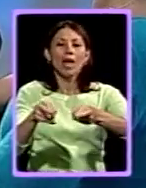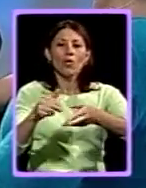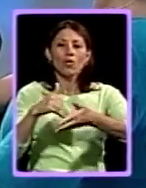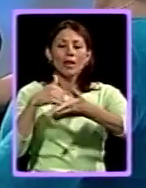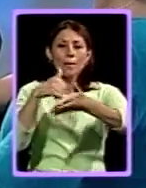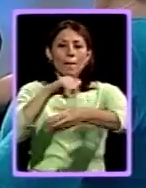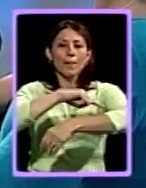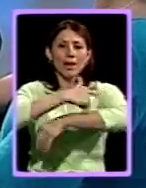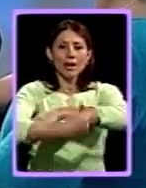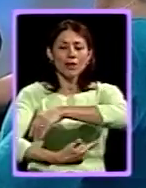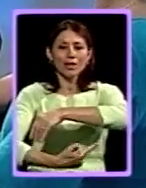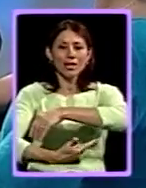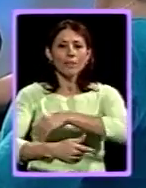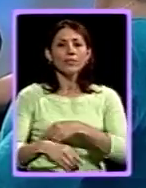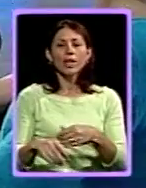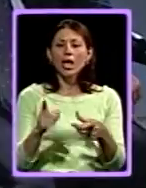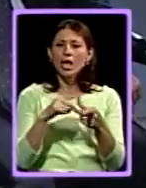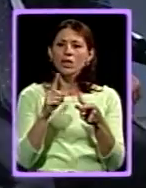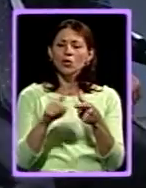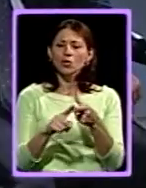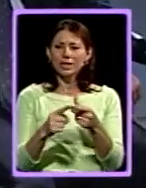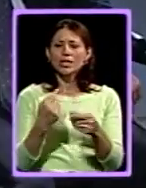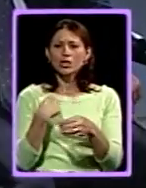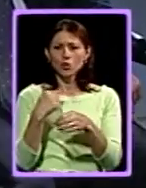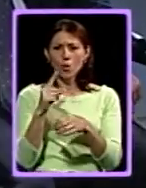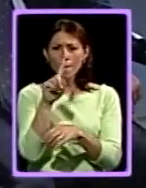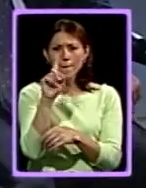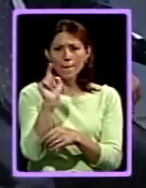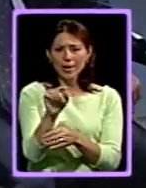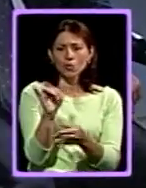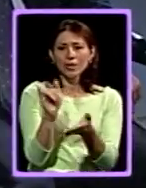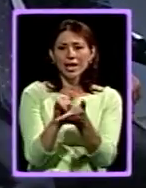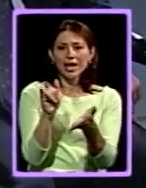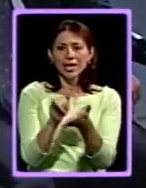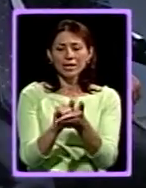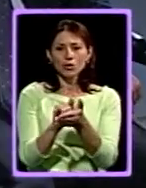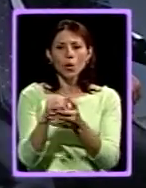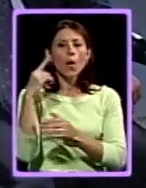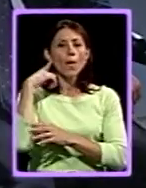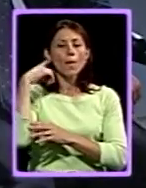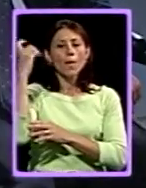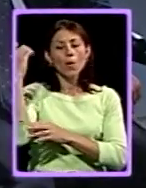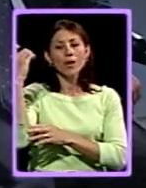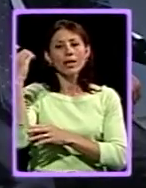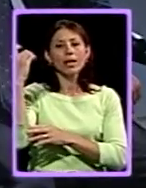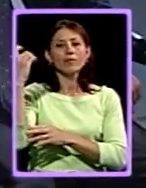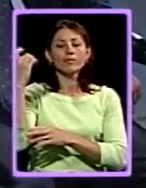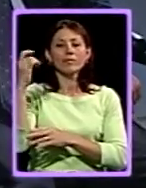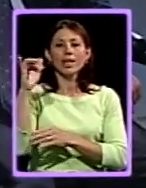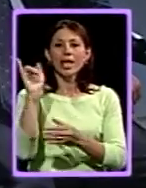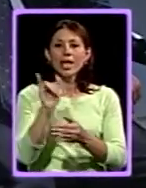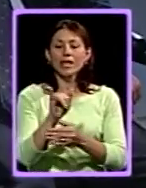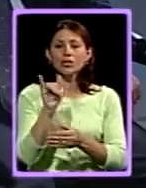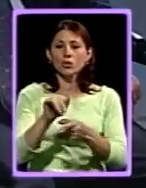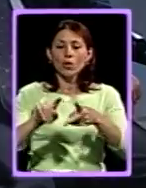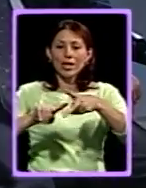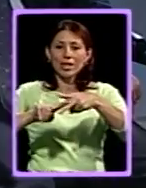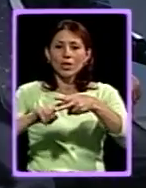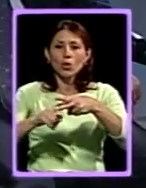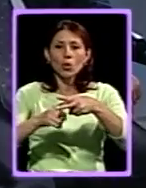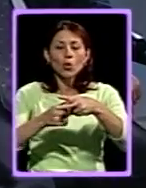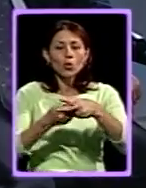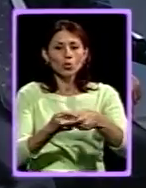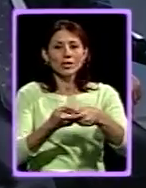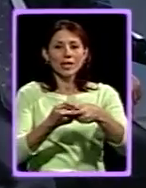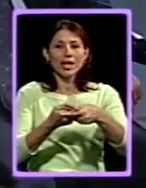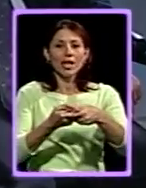y entonces usé esa pregunta que me parece que introduce un poco el tema, que es, las encuestas no son bola de